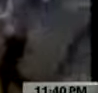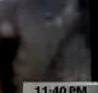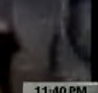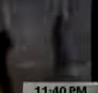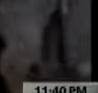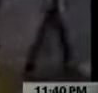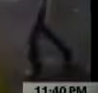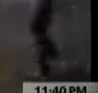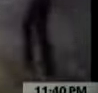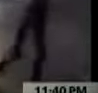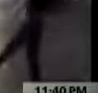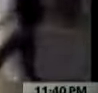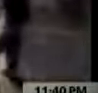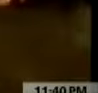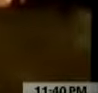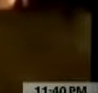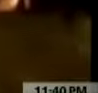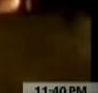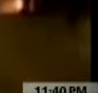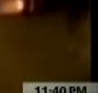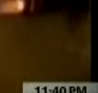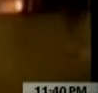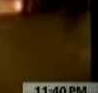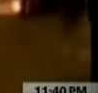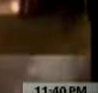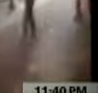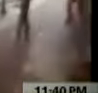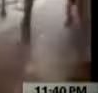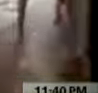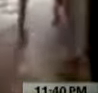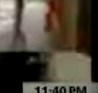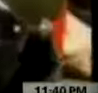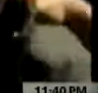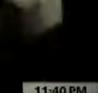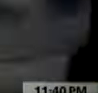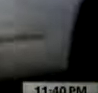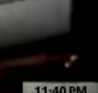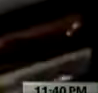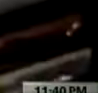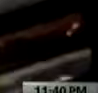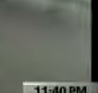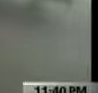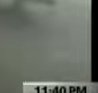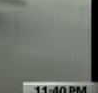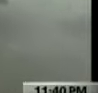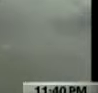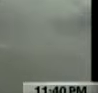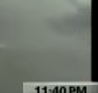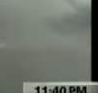A que articulen mecanismos no pacíficos para poder expresar su frustración.